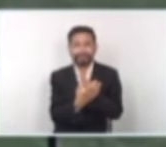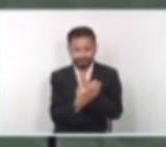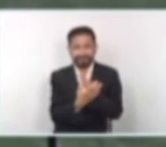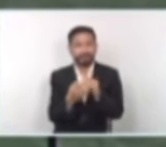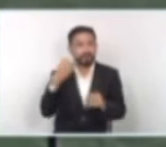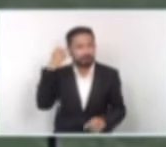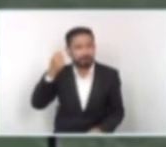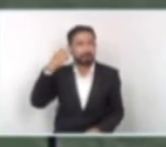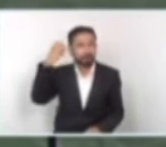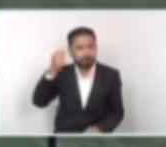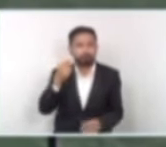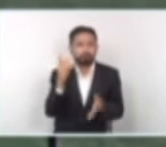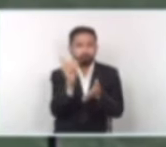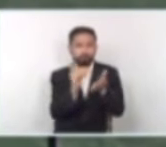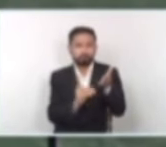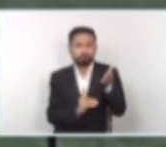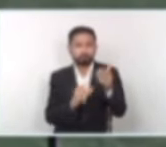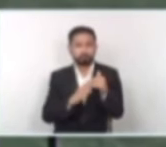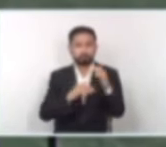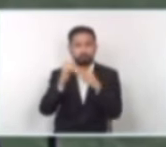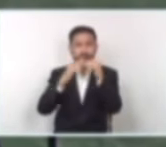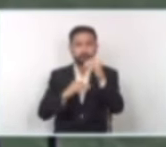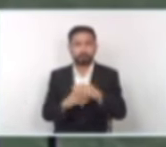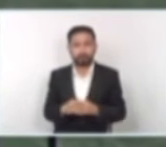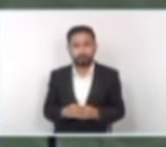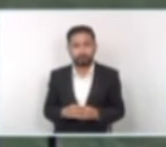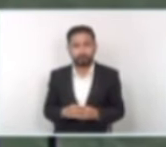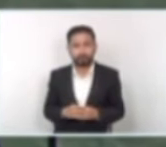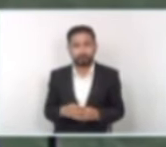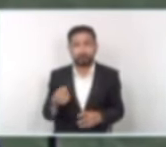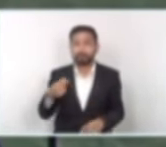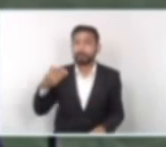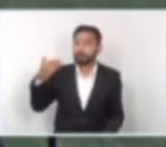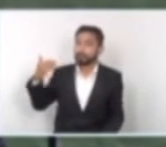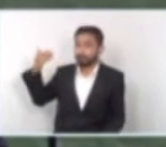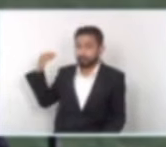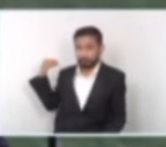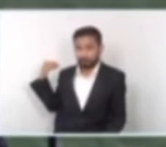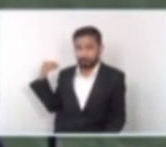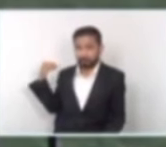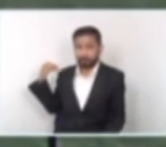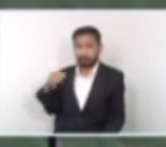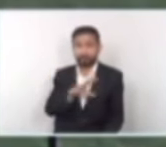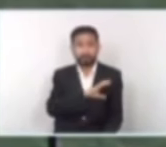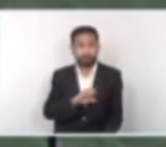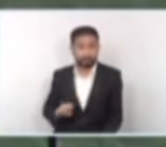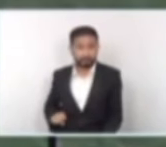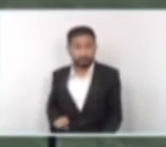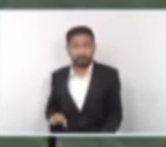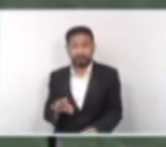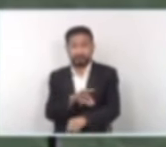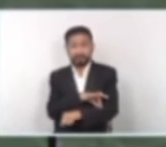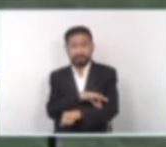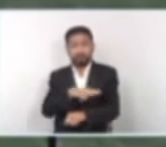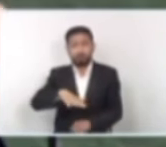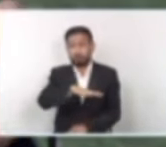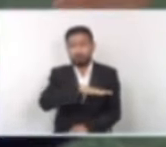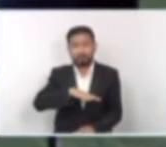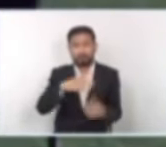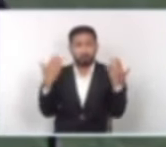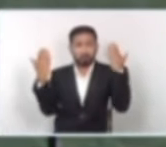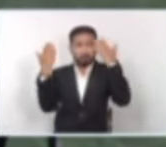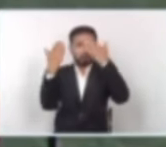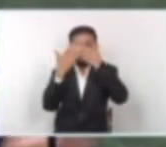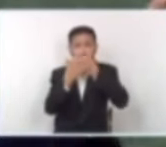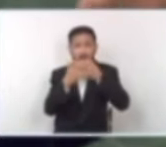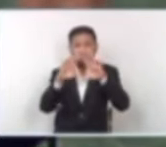la música o la arquitectura. Hace unos años, El Salvador solía ser uno de los lugares más oscuros